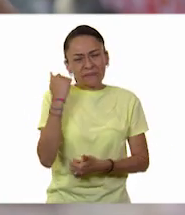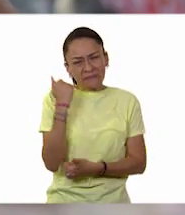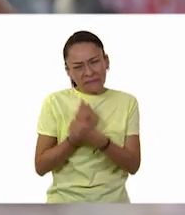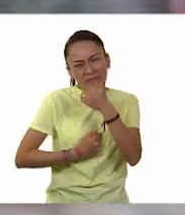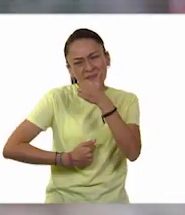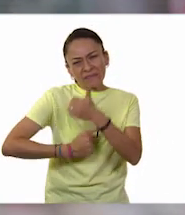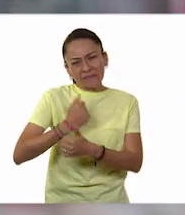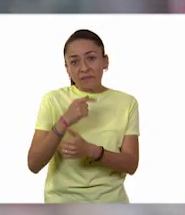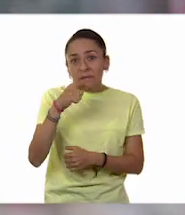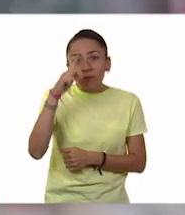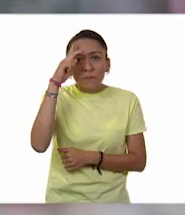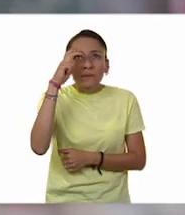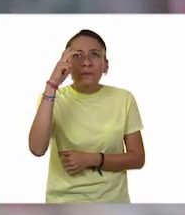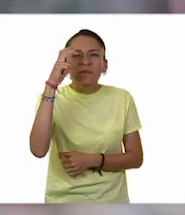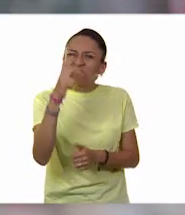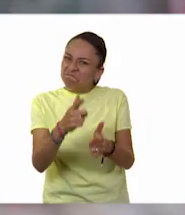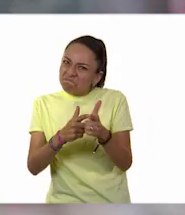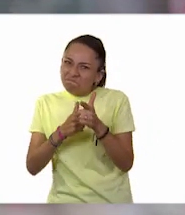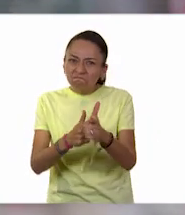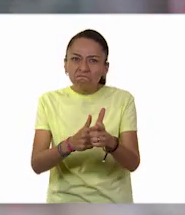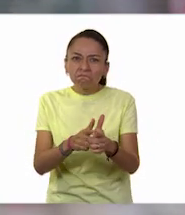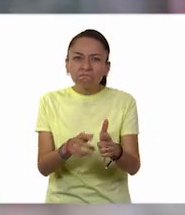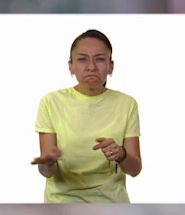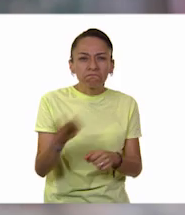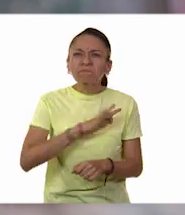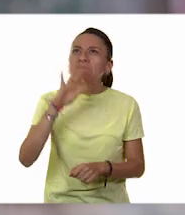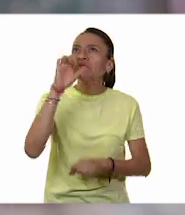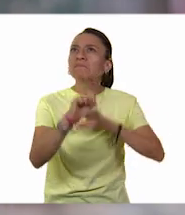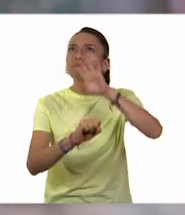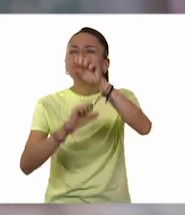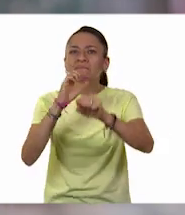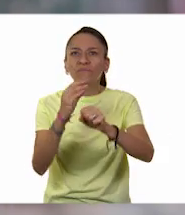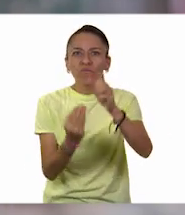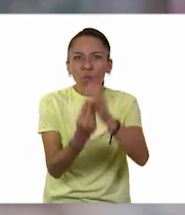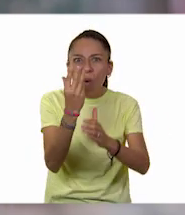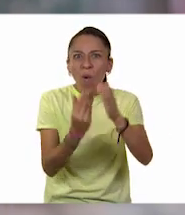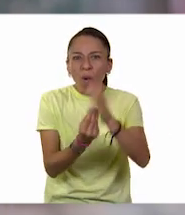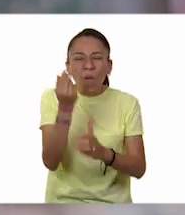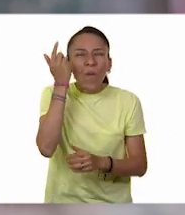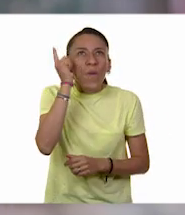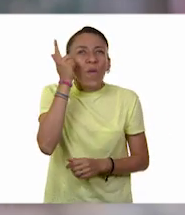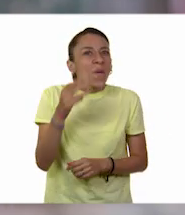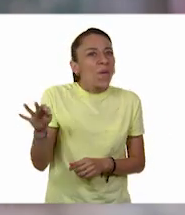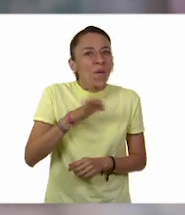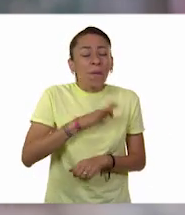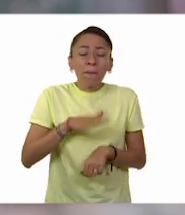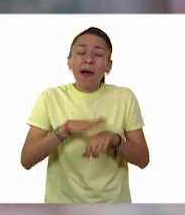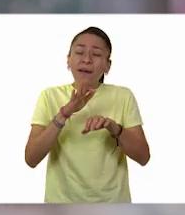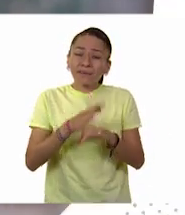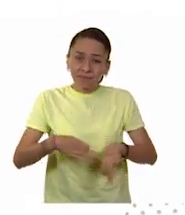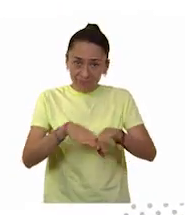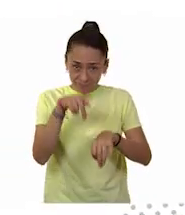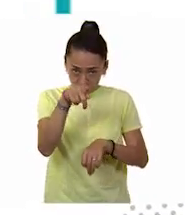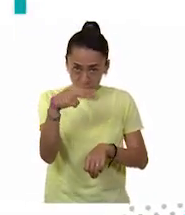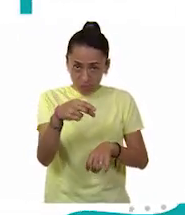tus sueños, innovar y crear esperanzas y, sobre todo, dejar tu nombre marcado en la historia.